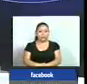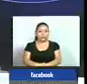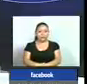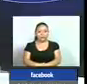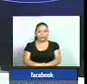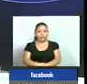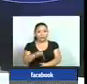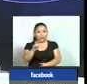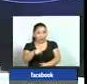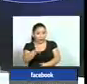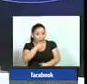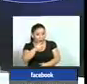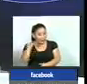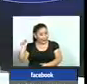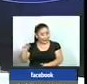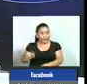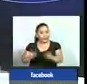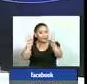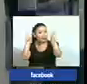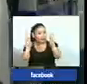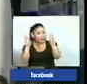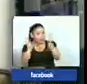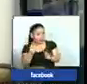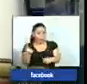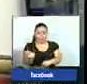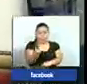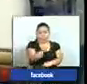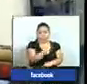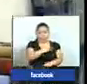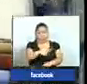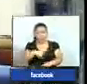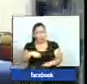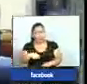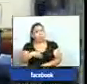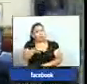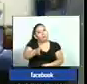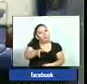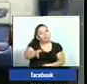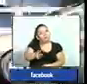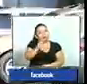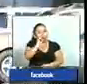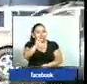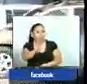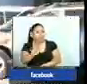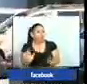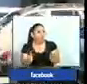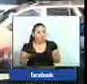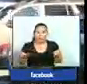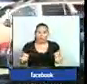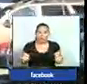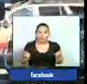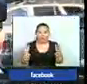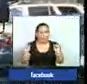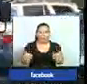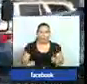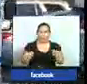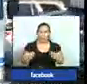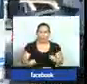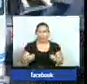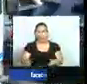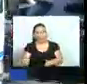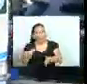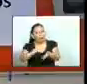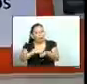Y continuando con este tema, les comentamos que algunos empresarios del transporte colectivo aseguran que no tienen las condiciones para